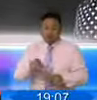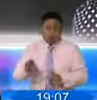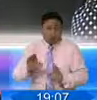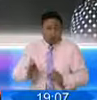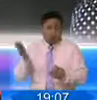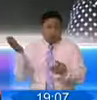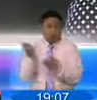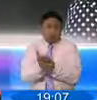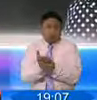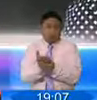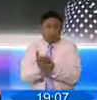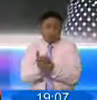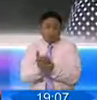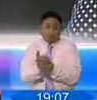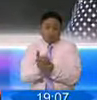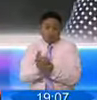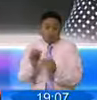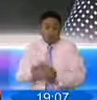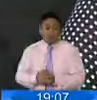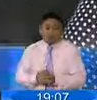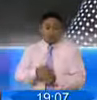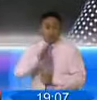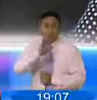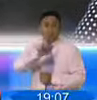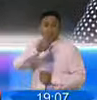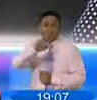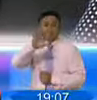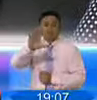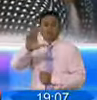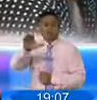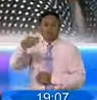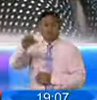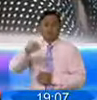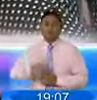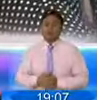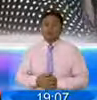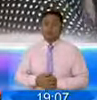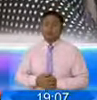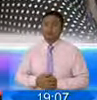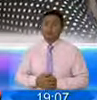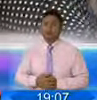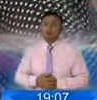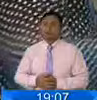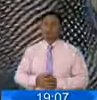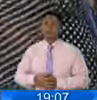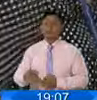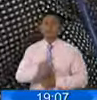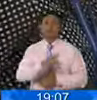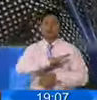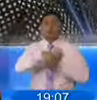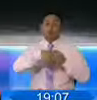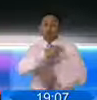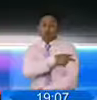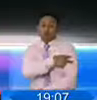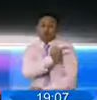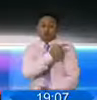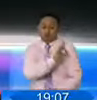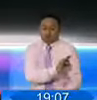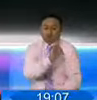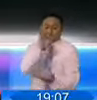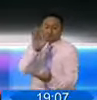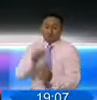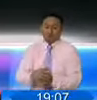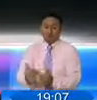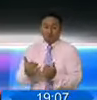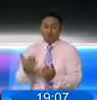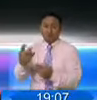carpeta con un folio de unos 425 ya como lo hizo en representación de todos los vocales ahora todo